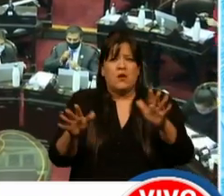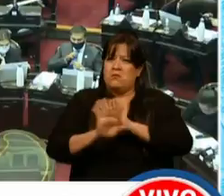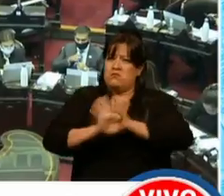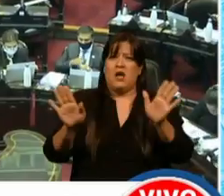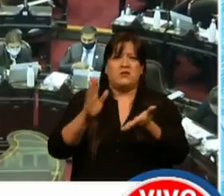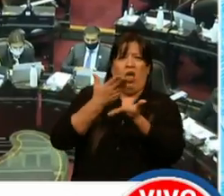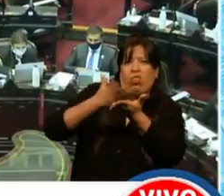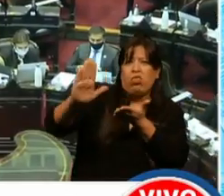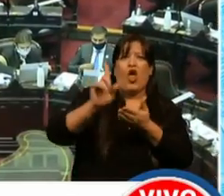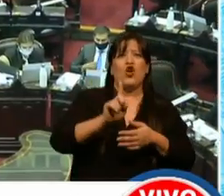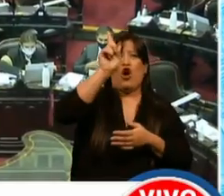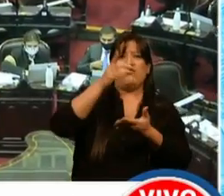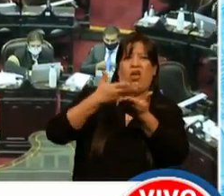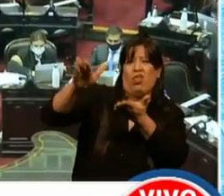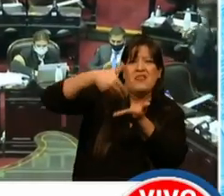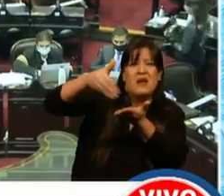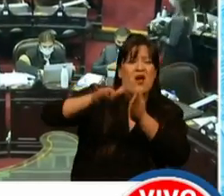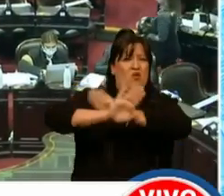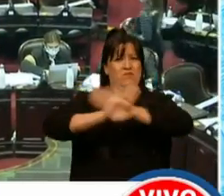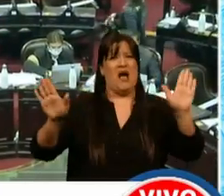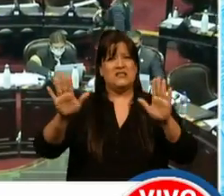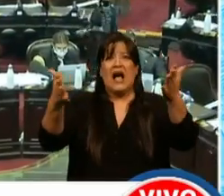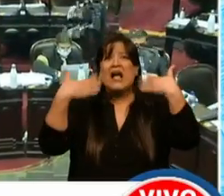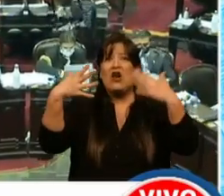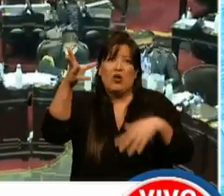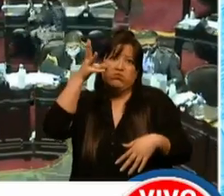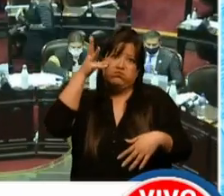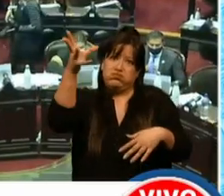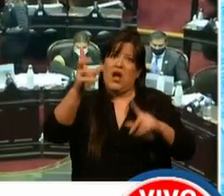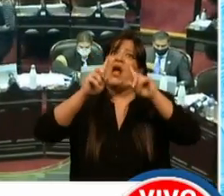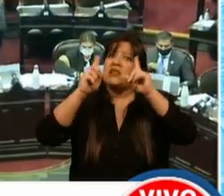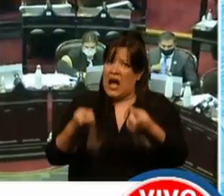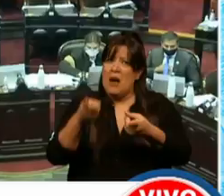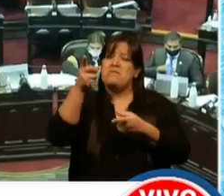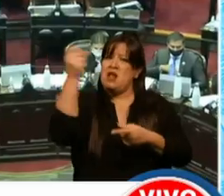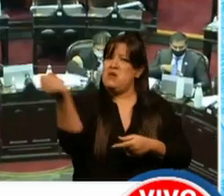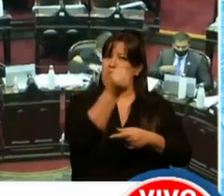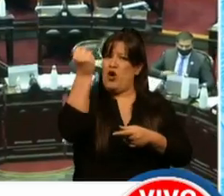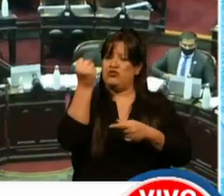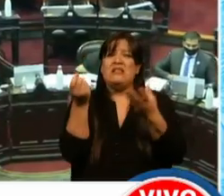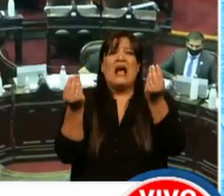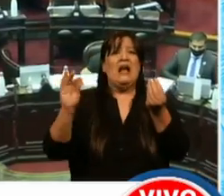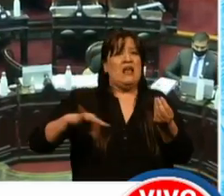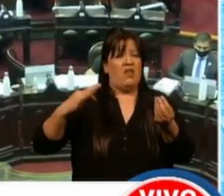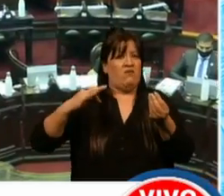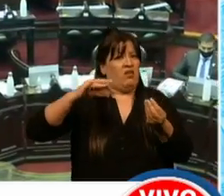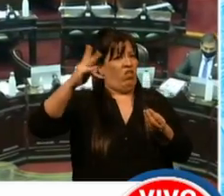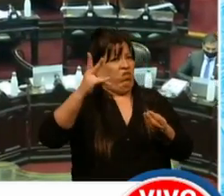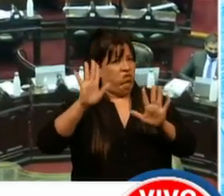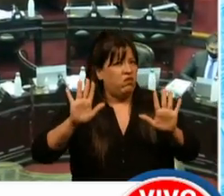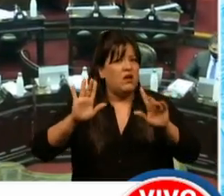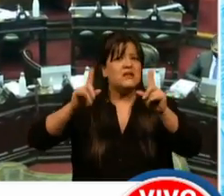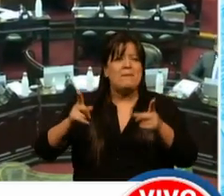discriminar al norte señor presidente el calor extremo también significa menor calidad de vida no